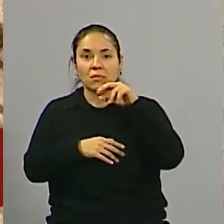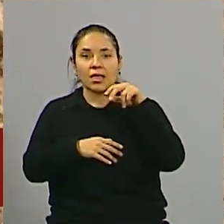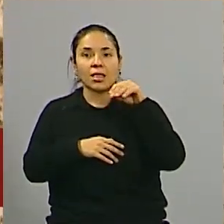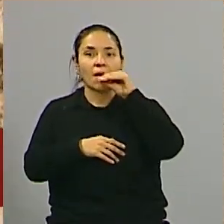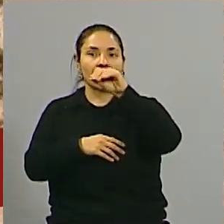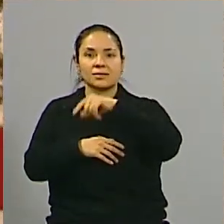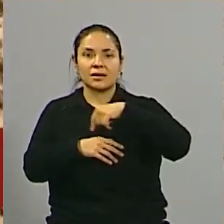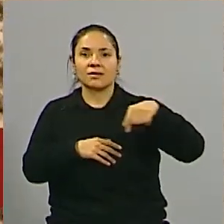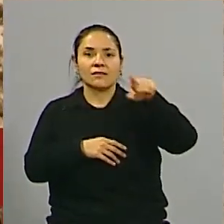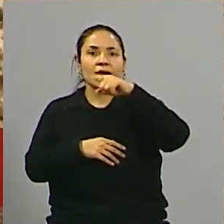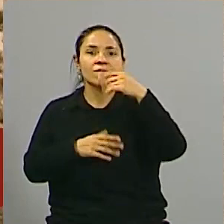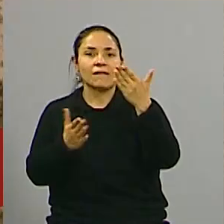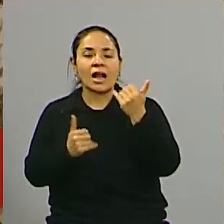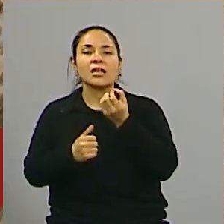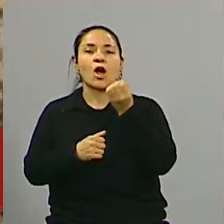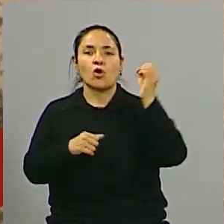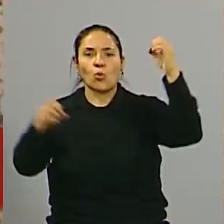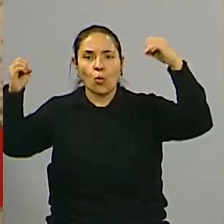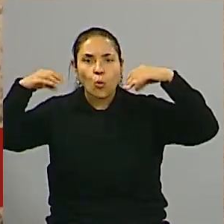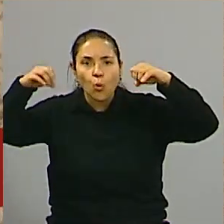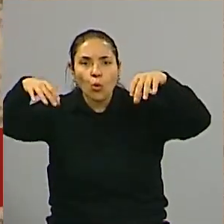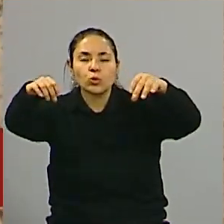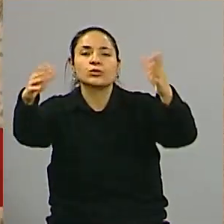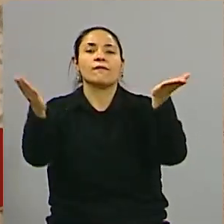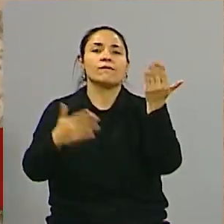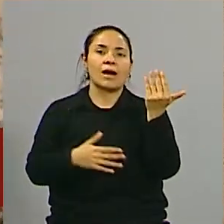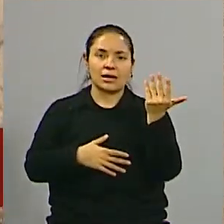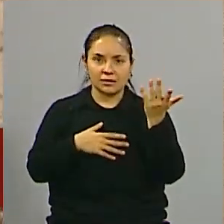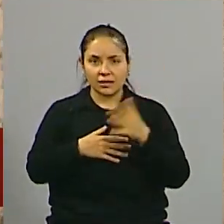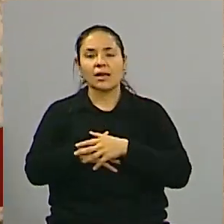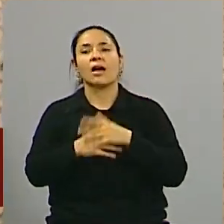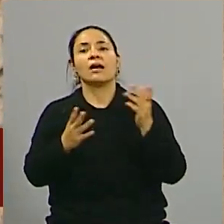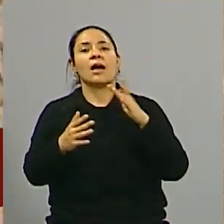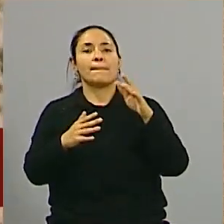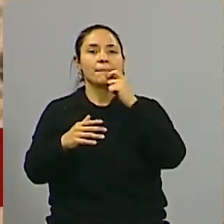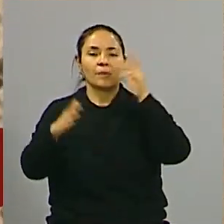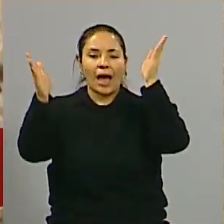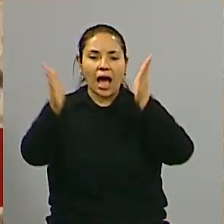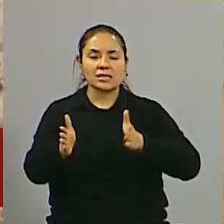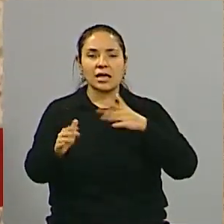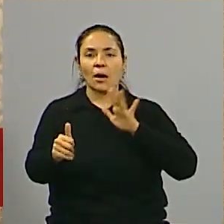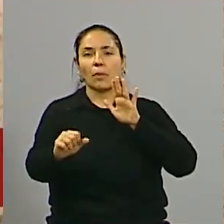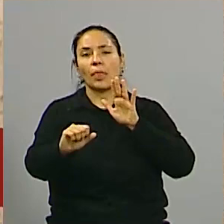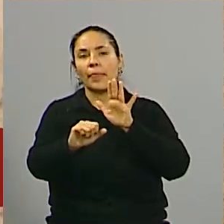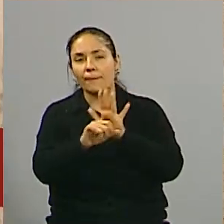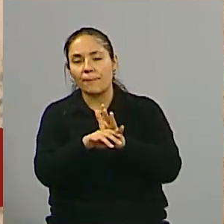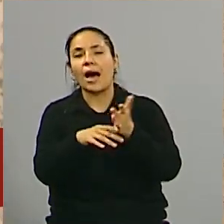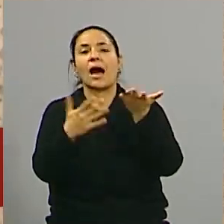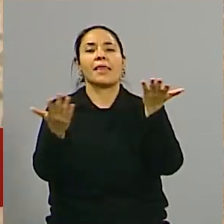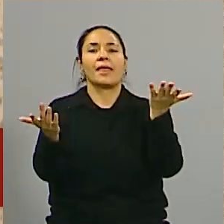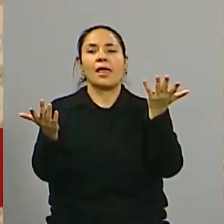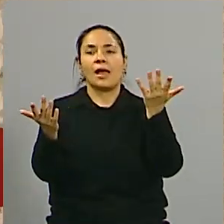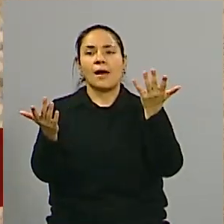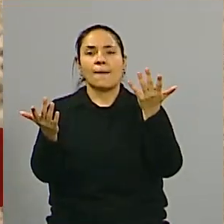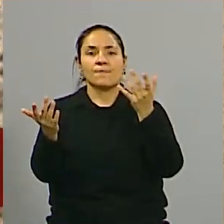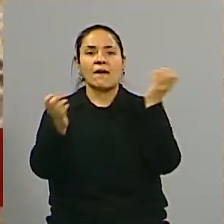falta de luminarias por todos lados y bueno, basura también, las acequias tapadas, bueno, baldíos llenos de basura, lo que